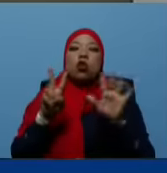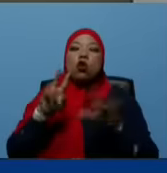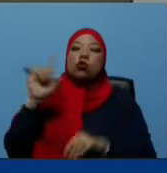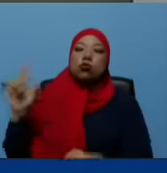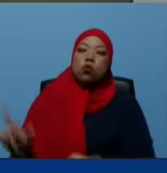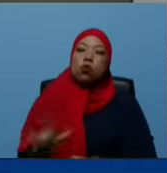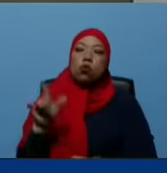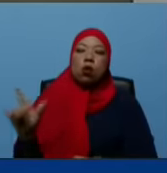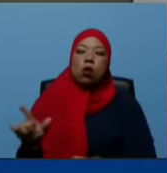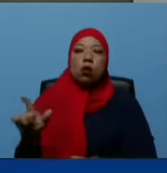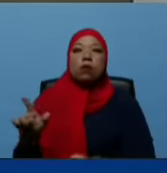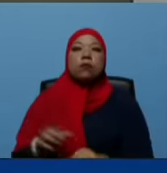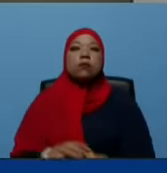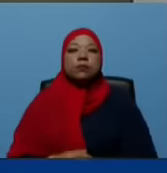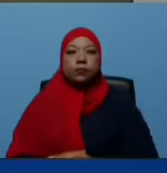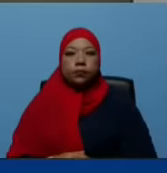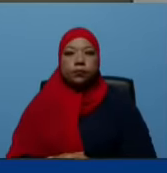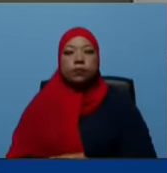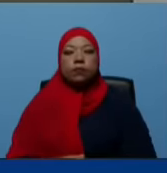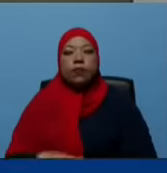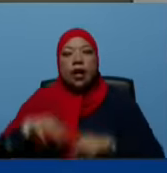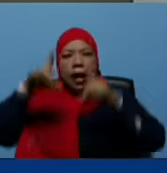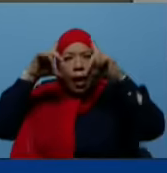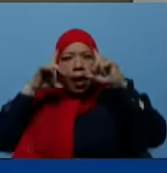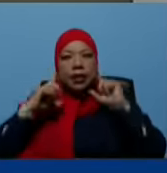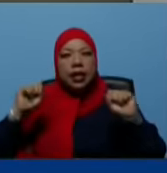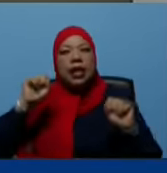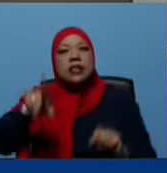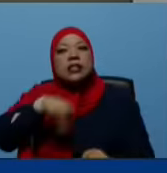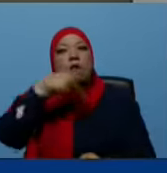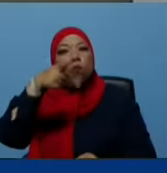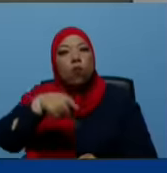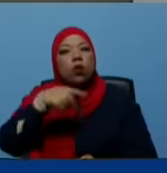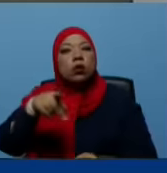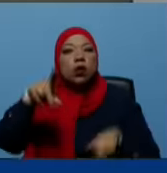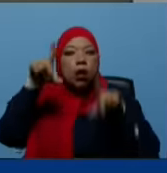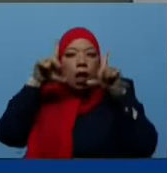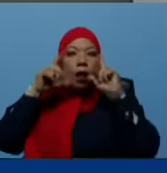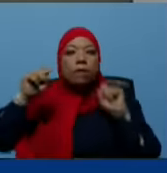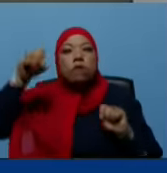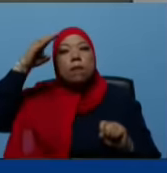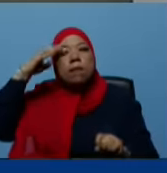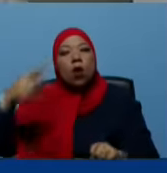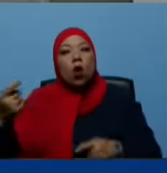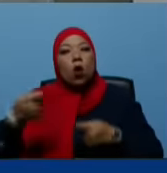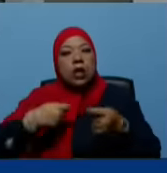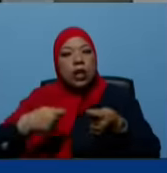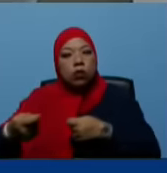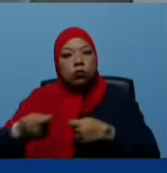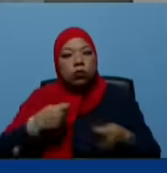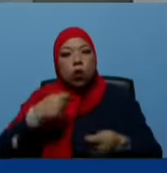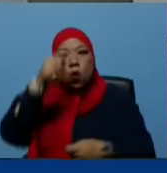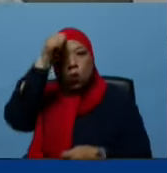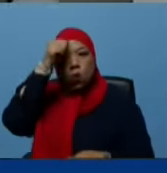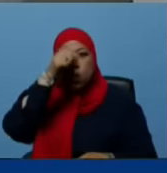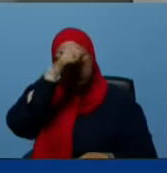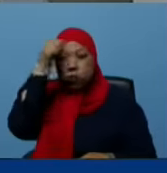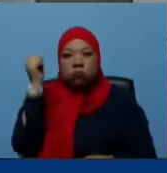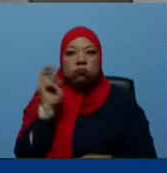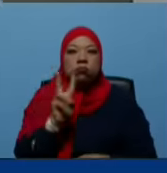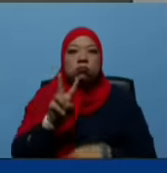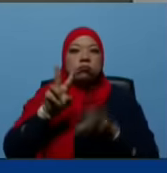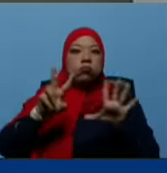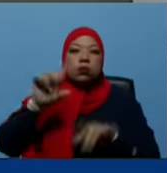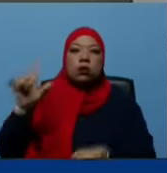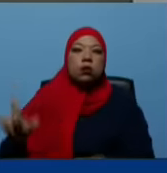logramos, por el patrullaje y la inteligencia popular y la inteligencia militar combinada, el domingo 28 de julio,